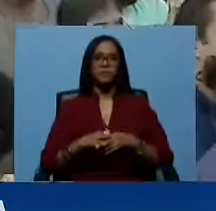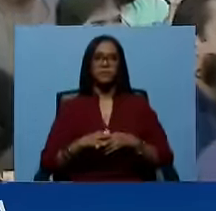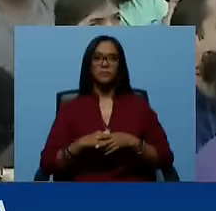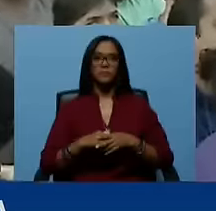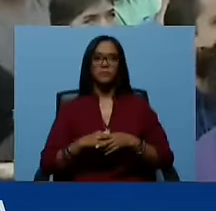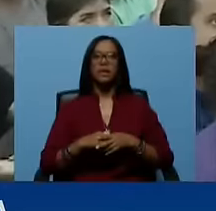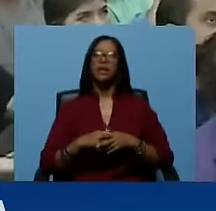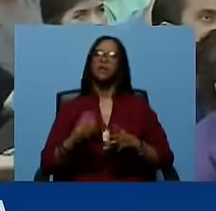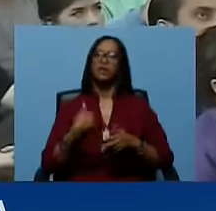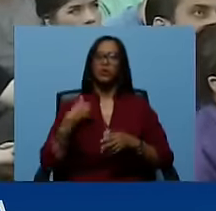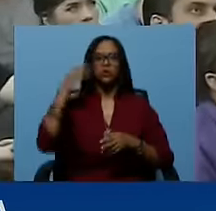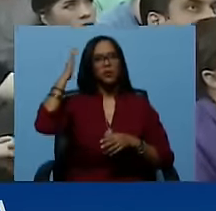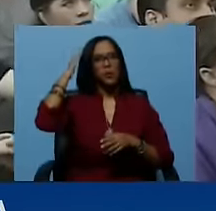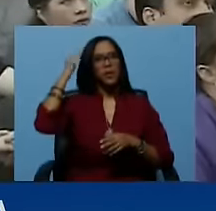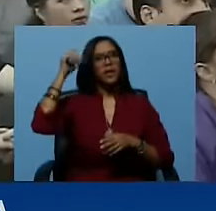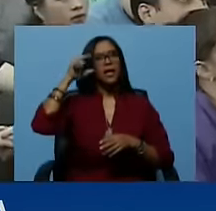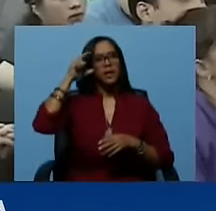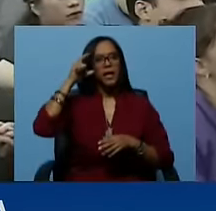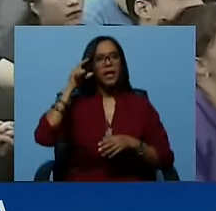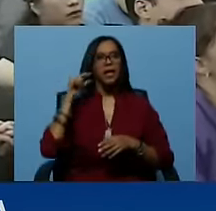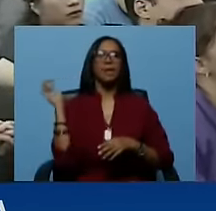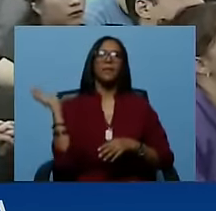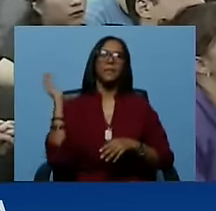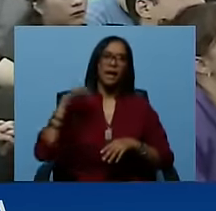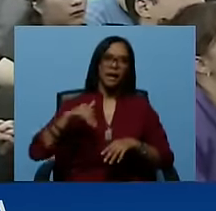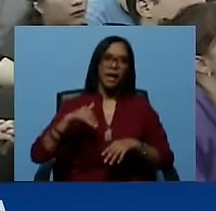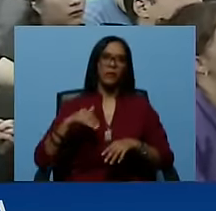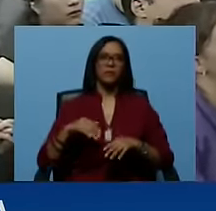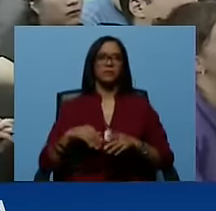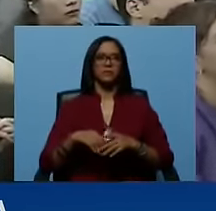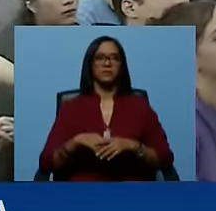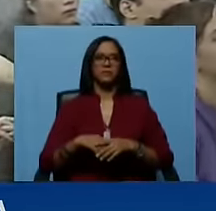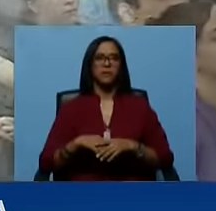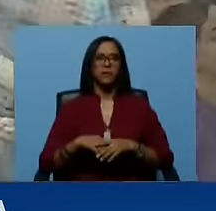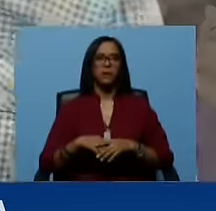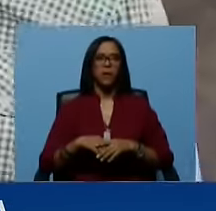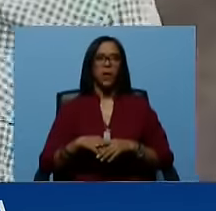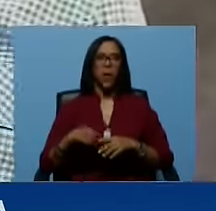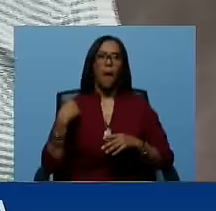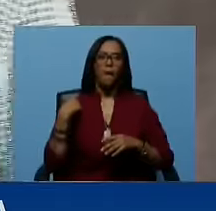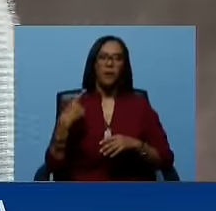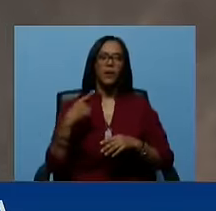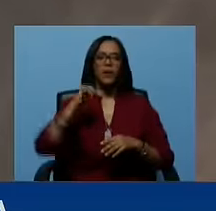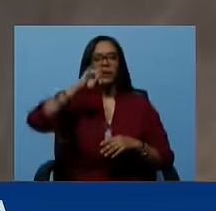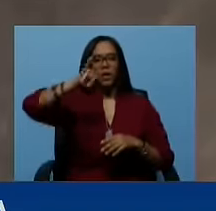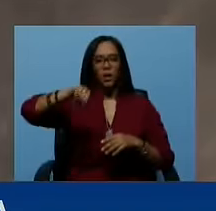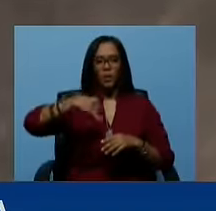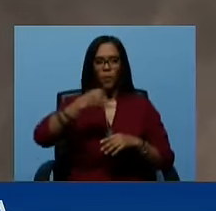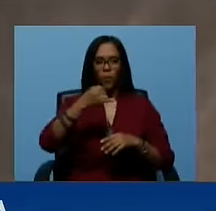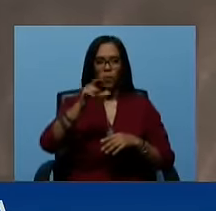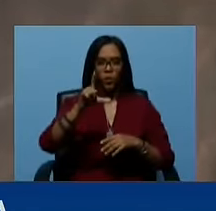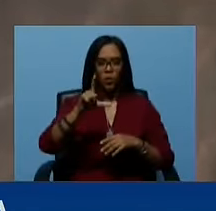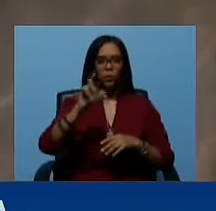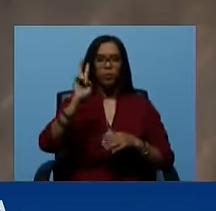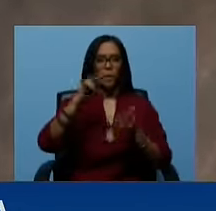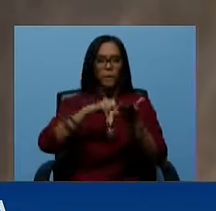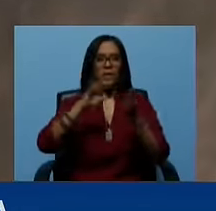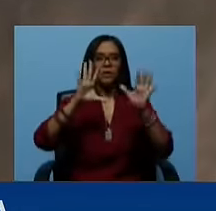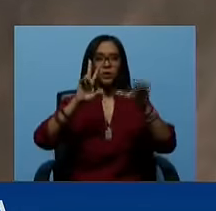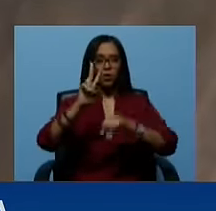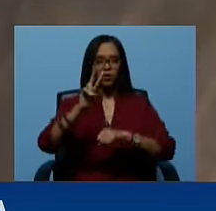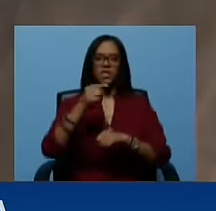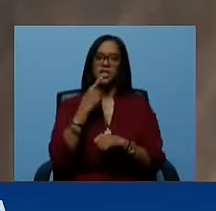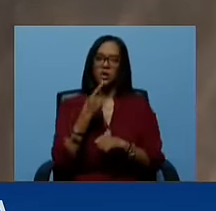Y yo supe que el día que él, Maracay, un primero de julio del 2012, dijo,